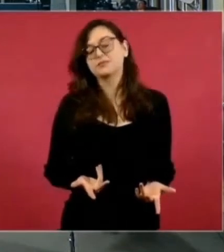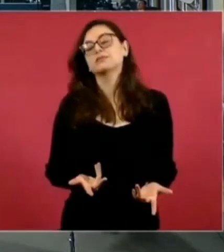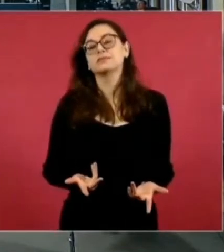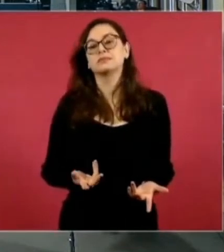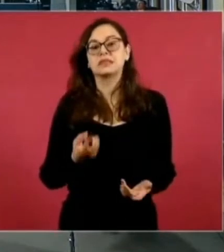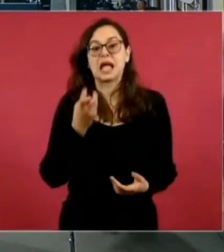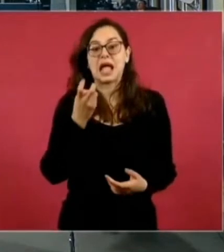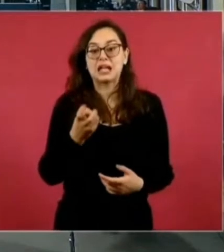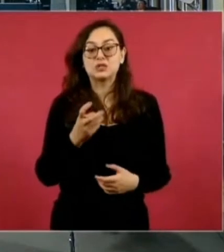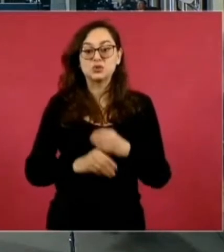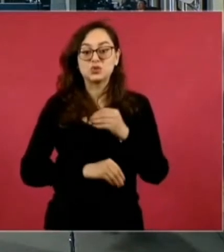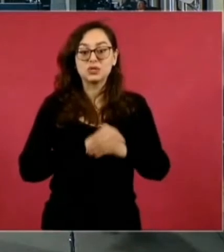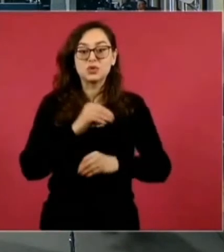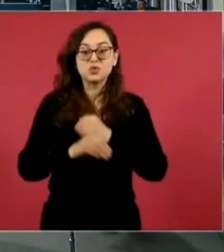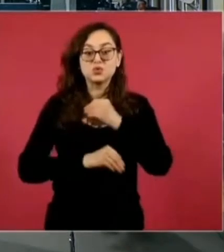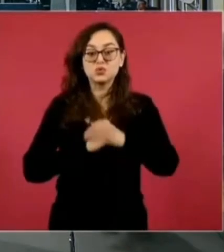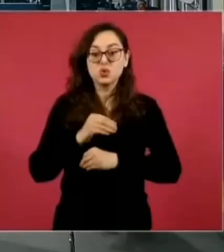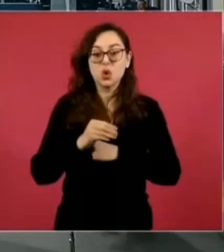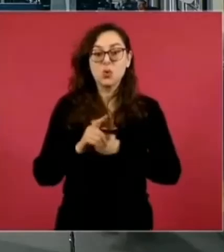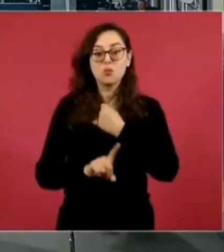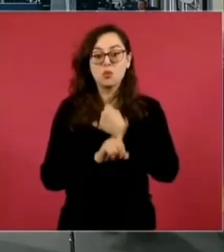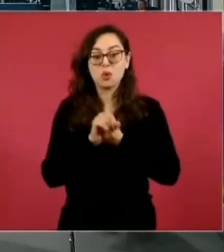ningún pleito,